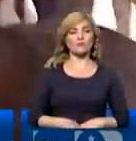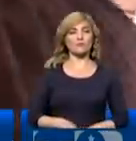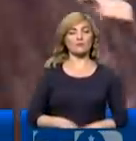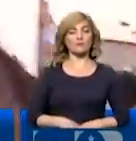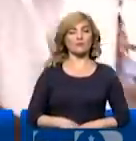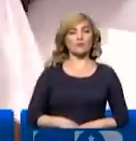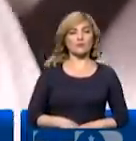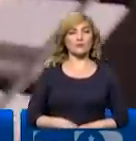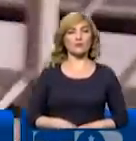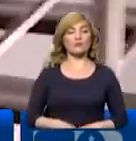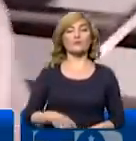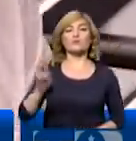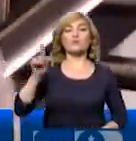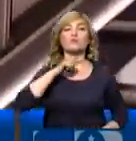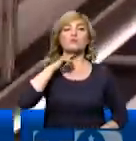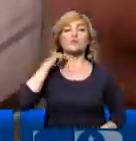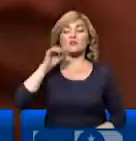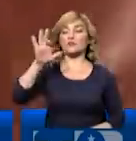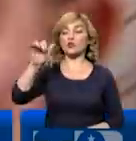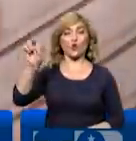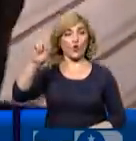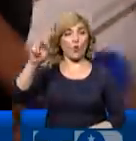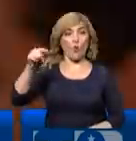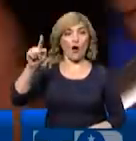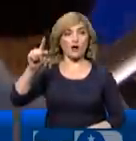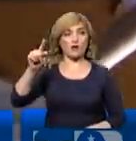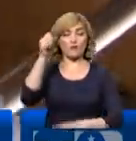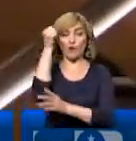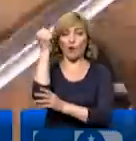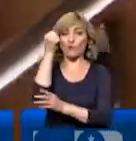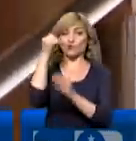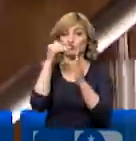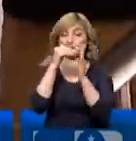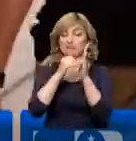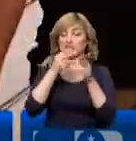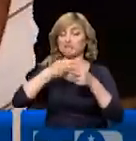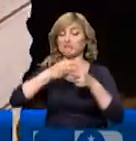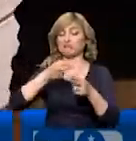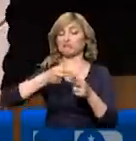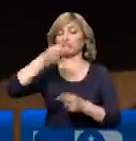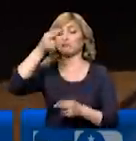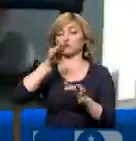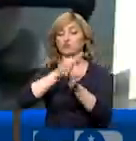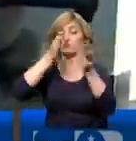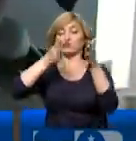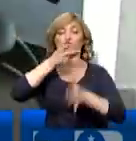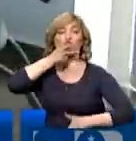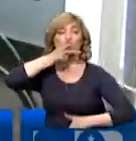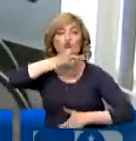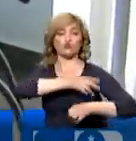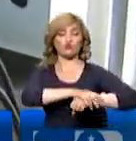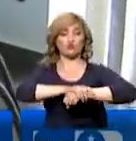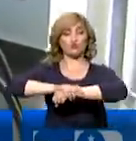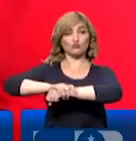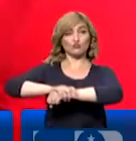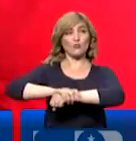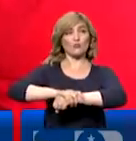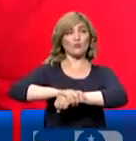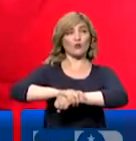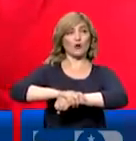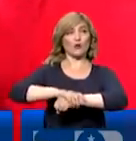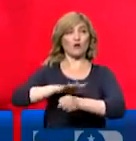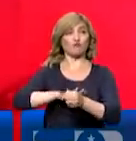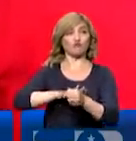Que si bien José Carlos Tuárez es uno de los nombres más conocidos en la lista de exfuncionarios públicos detenidos e investigados por presunto tráfico